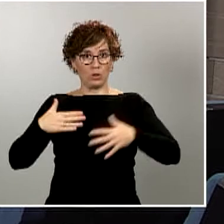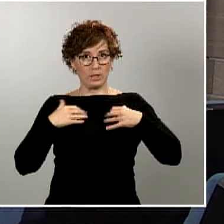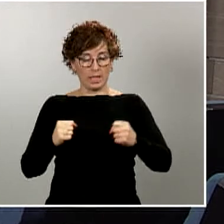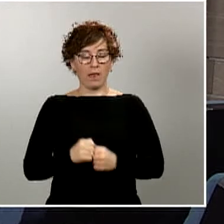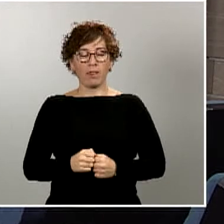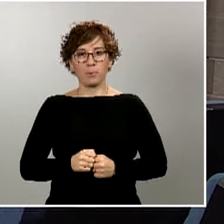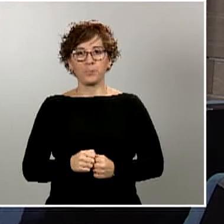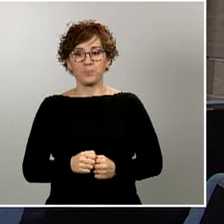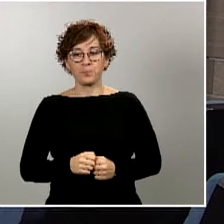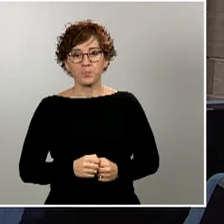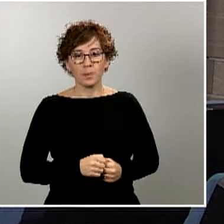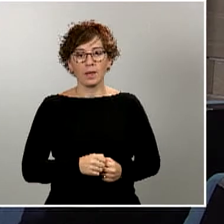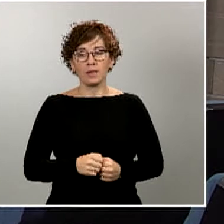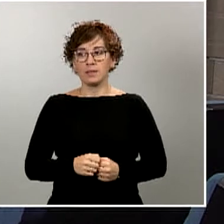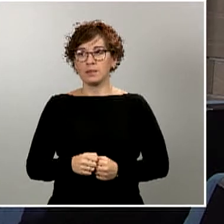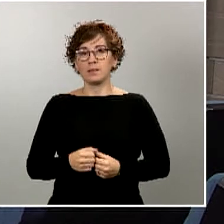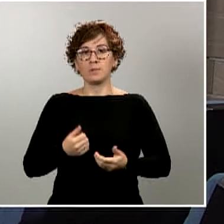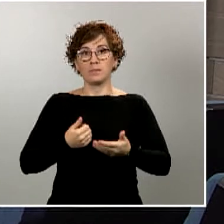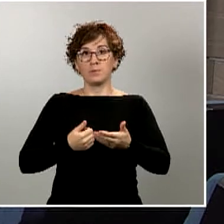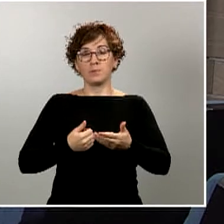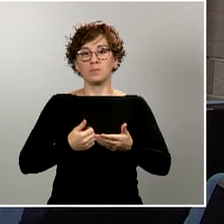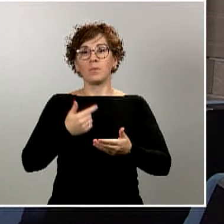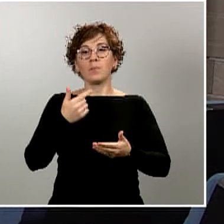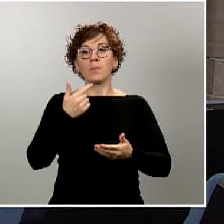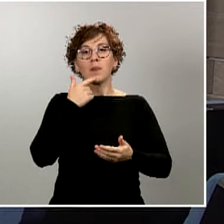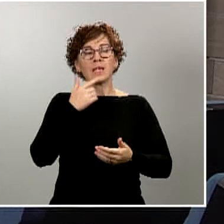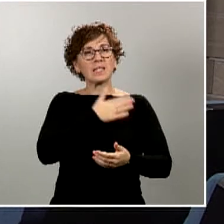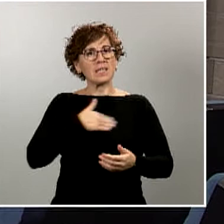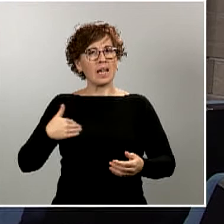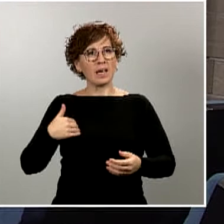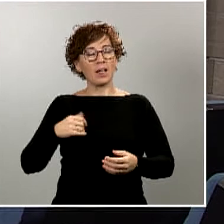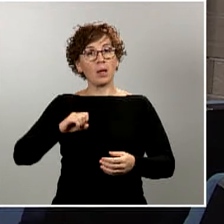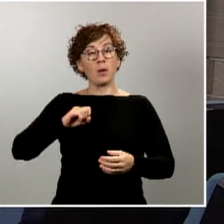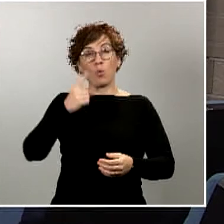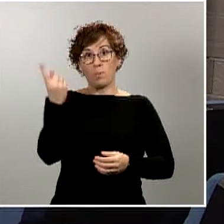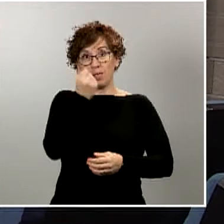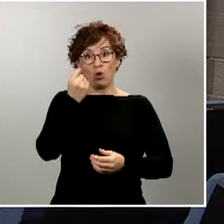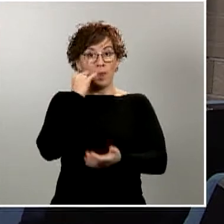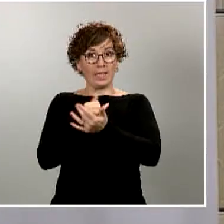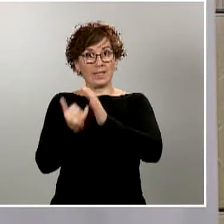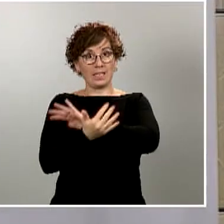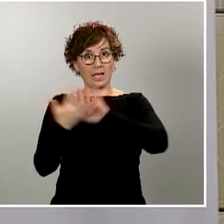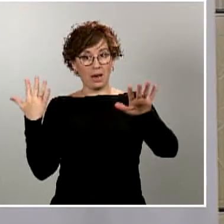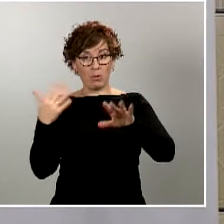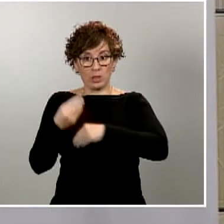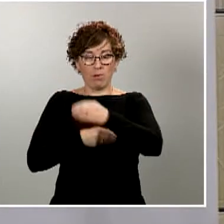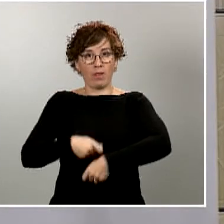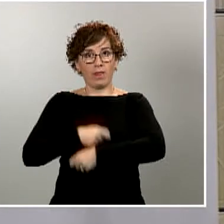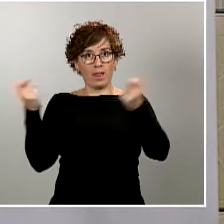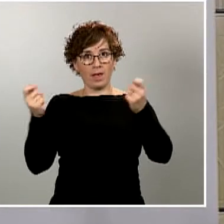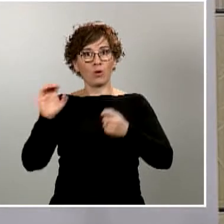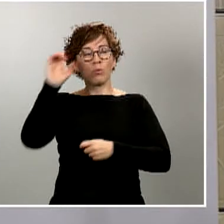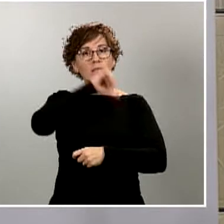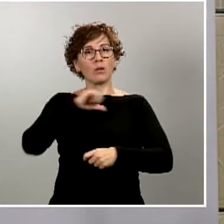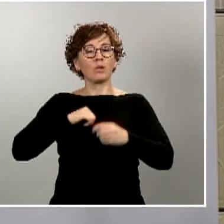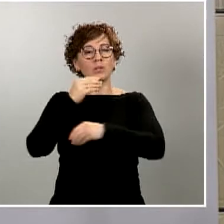ha comentado, ministro Illa, que se pretende hacer un primer cribado con el 1.000.000 de test rápidos que se van a distribuir de manera inmediata en las comunidades y que